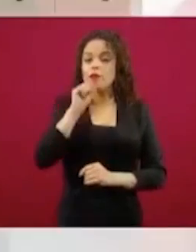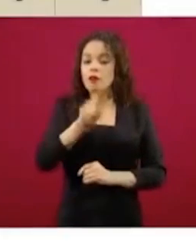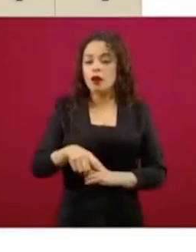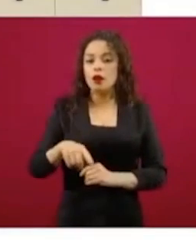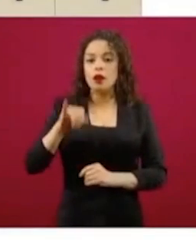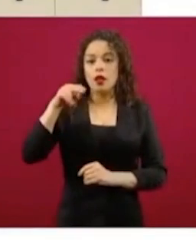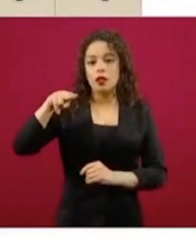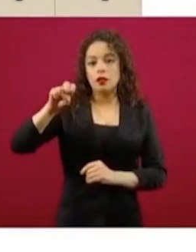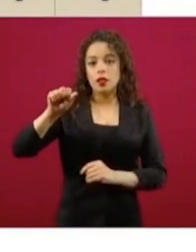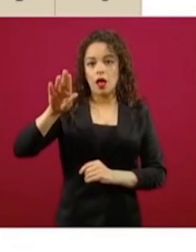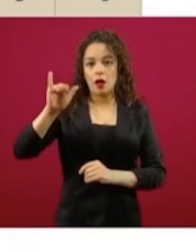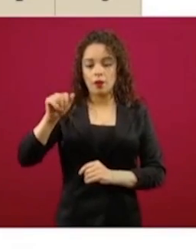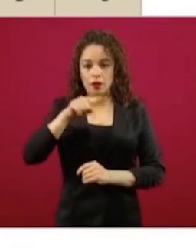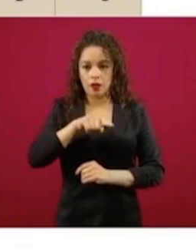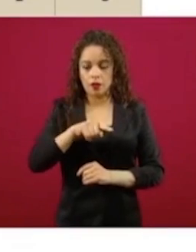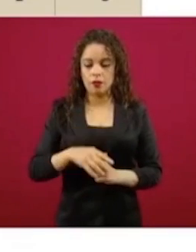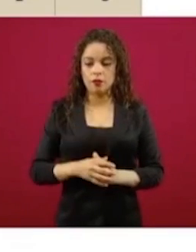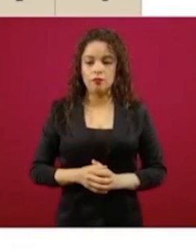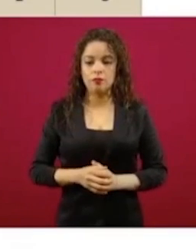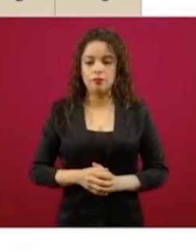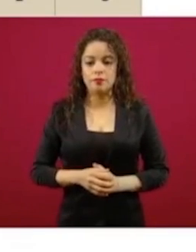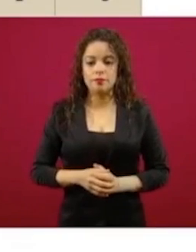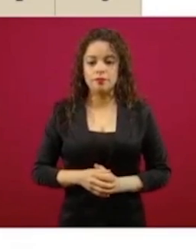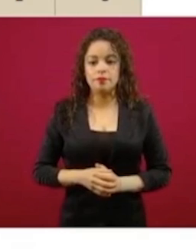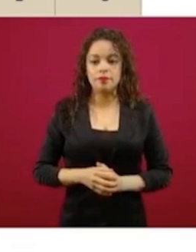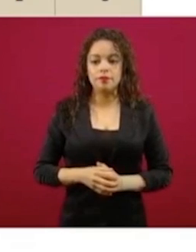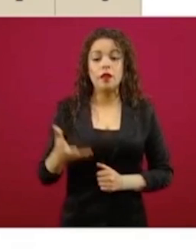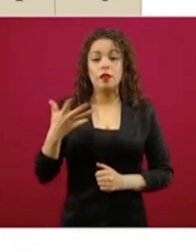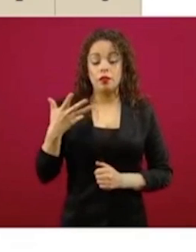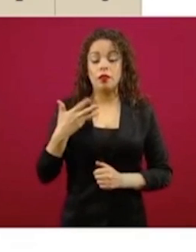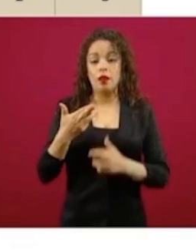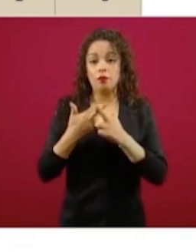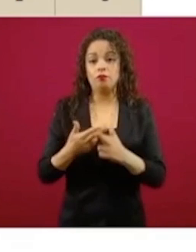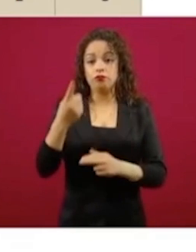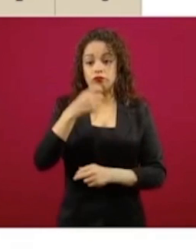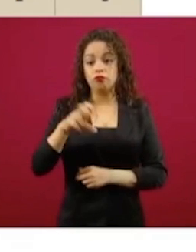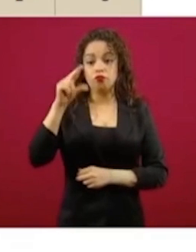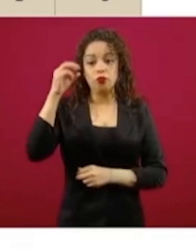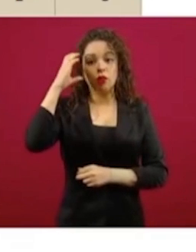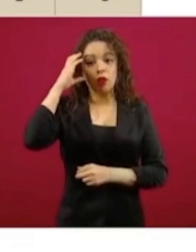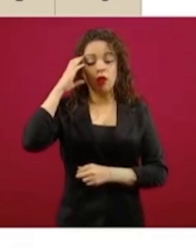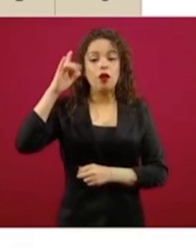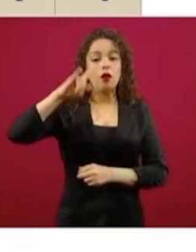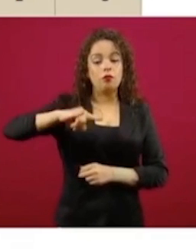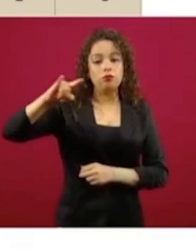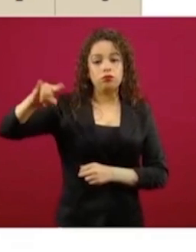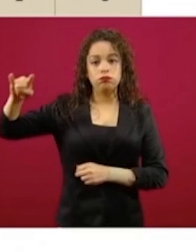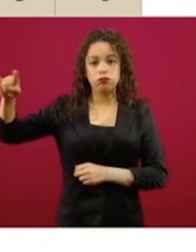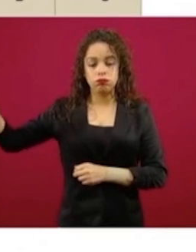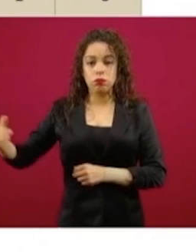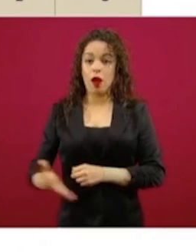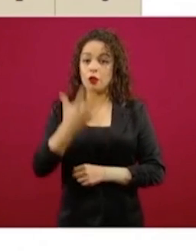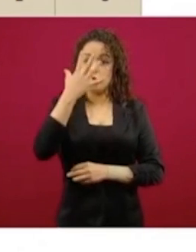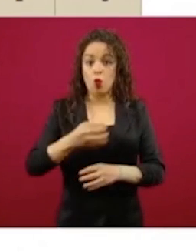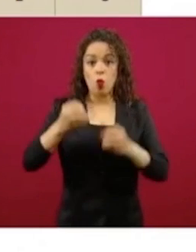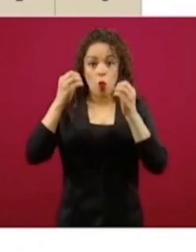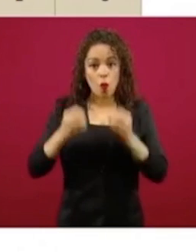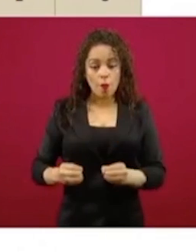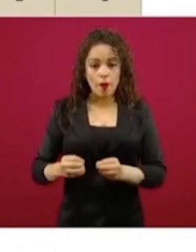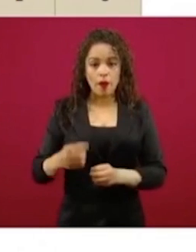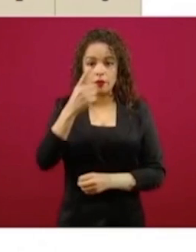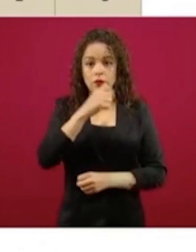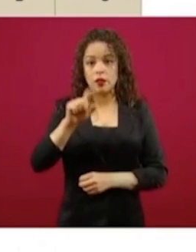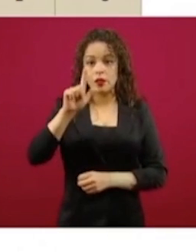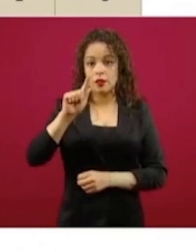operando. Aquí tendremos la capacidad de 180 camas de hospitalización, tenemos 5 ocupadas,